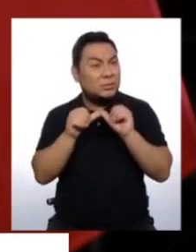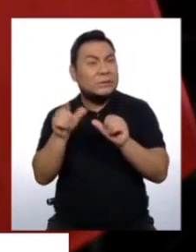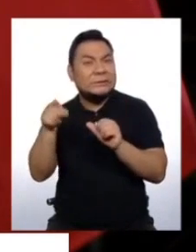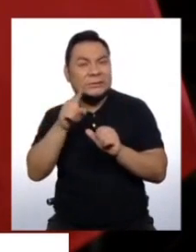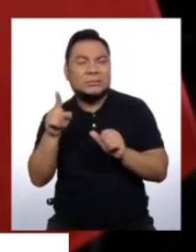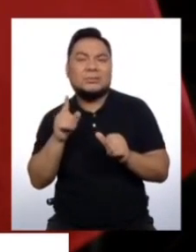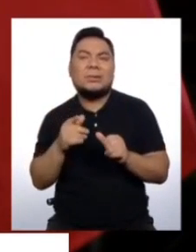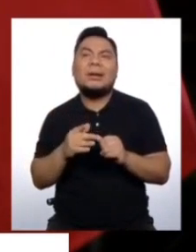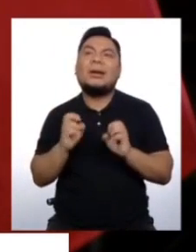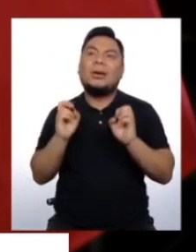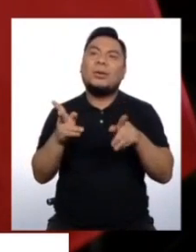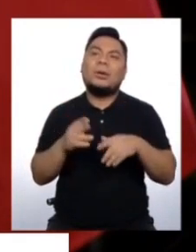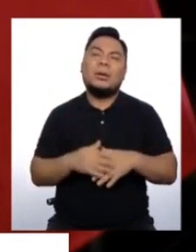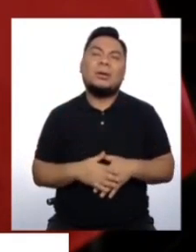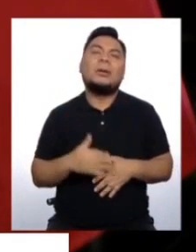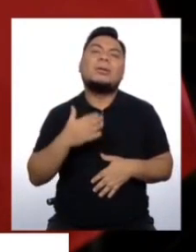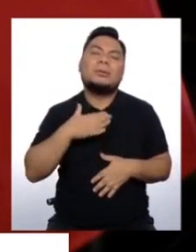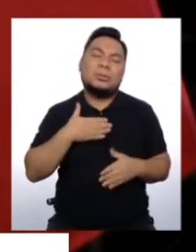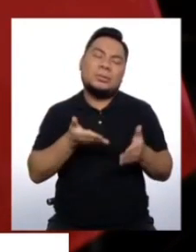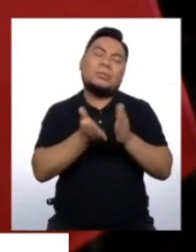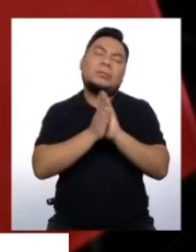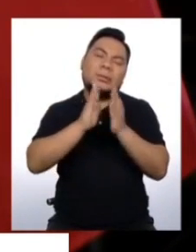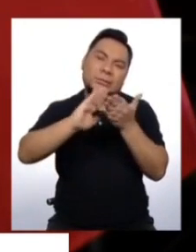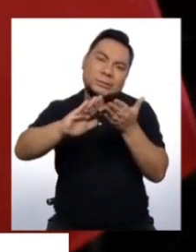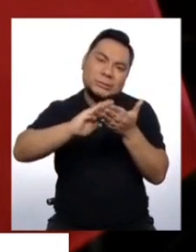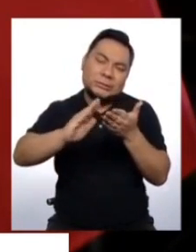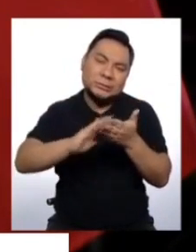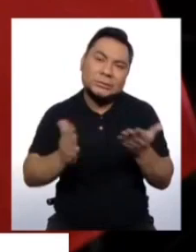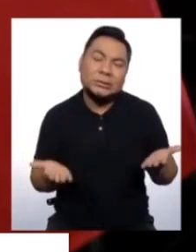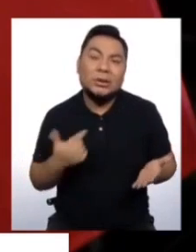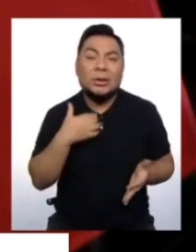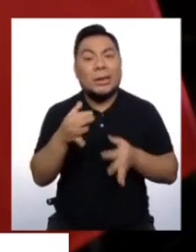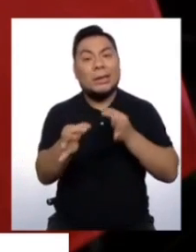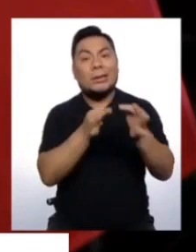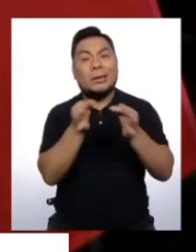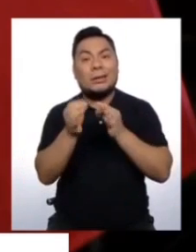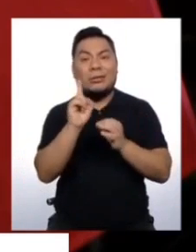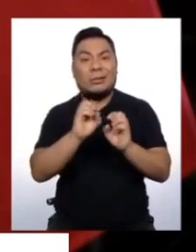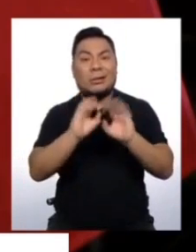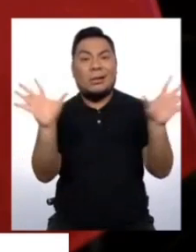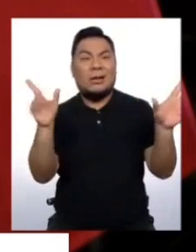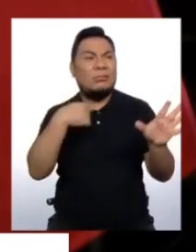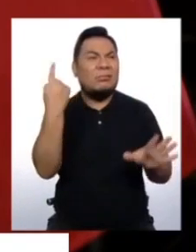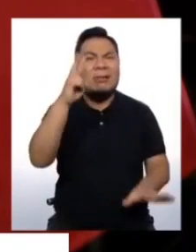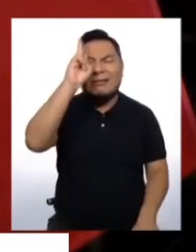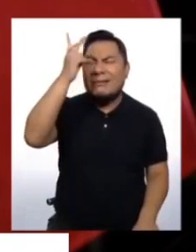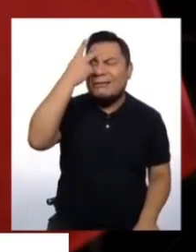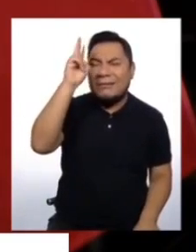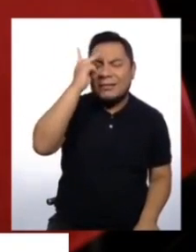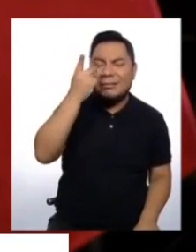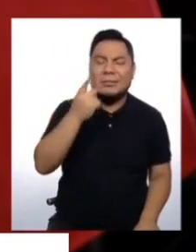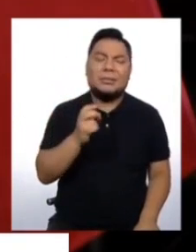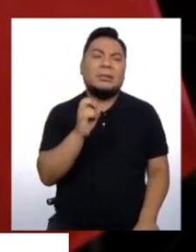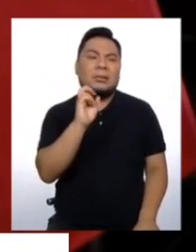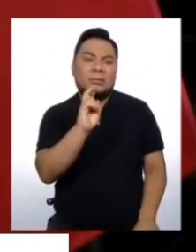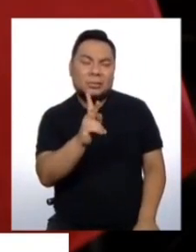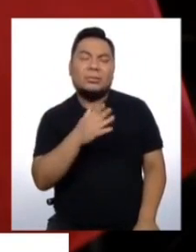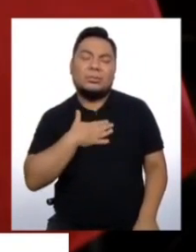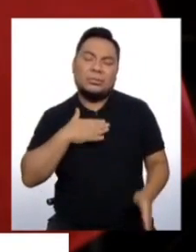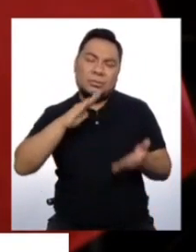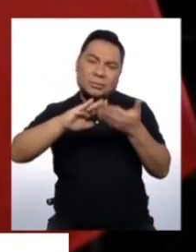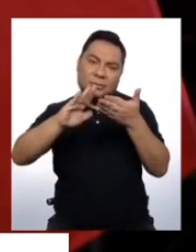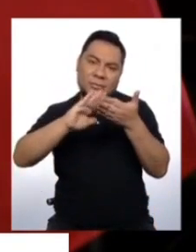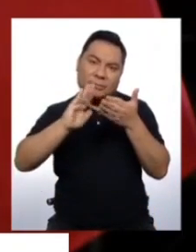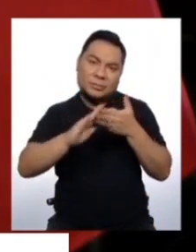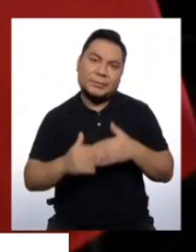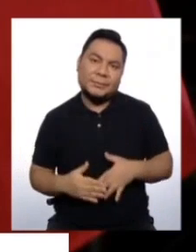Yo pido disculpas si es que la explicación no fue del todo clara. Siempre que nos comunicamos con ustedes,